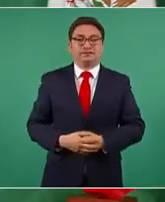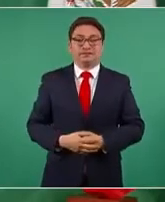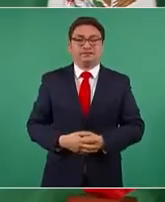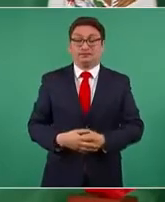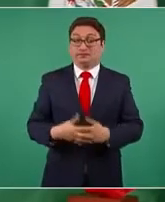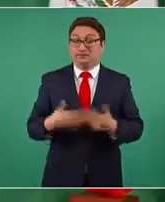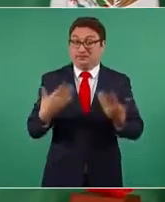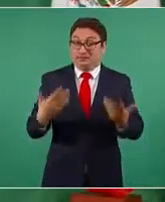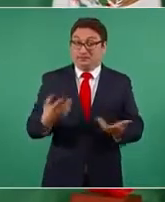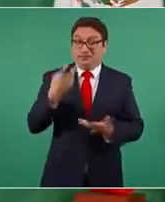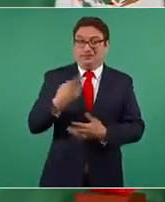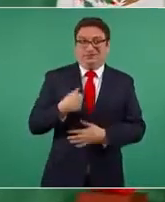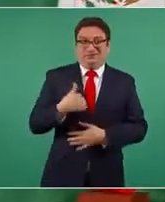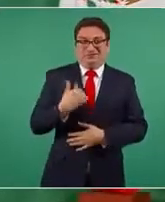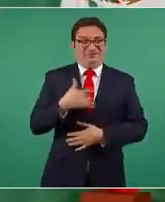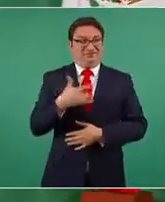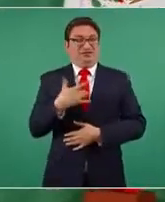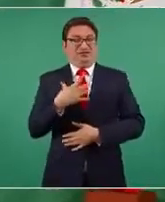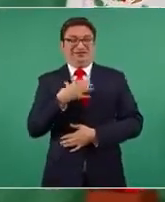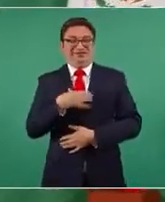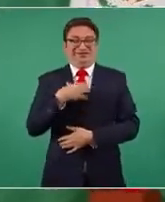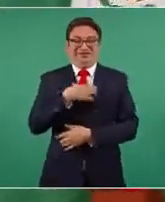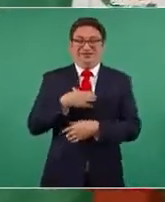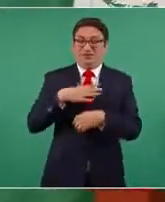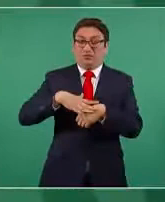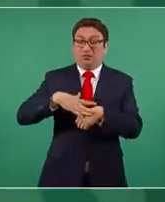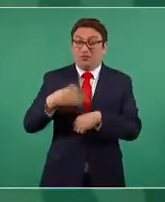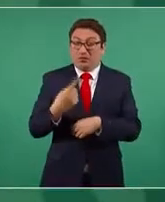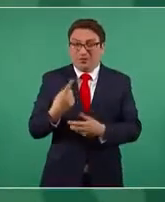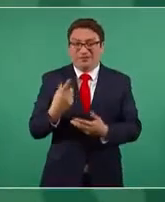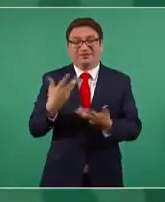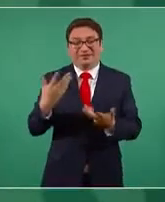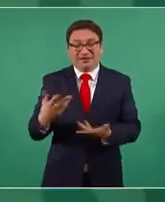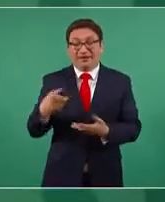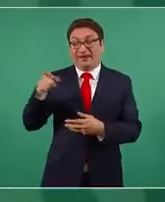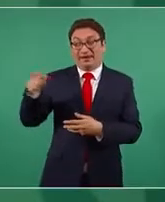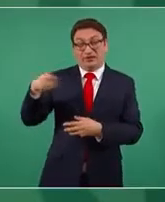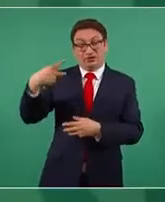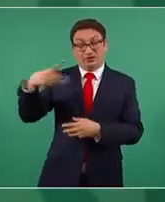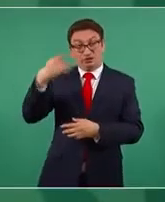Por eso estoy muy contento, porque imagínense, con este